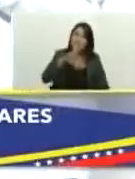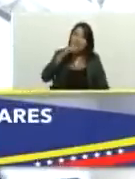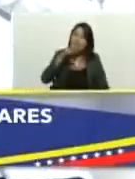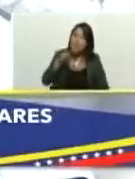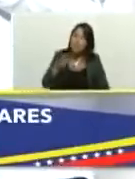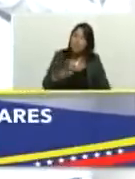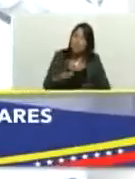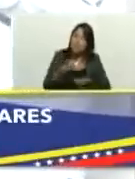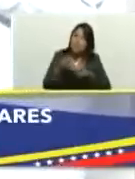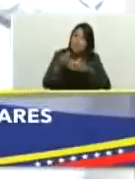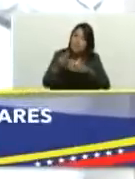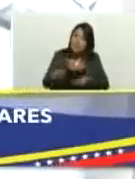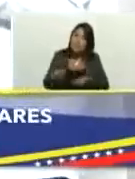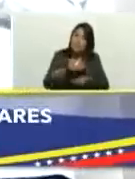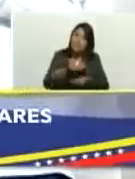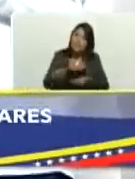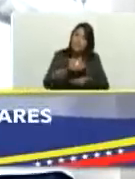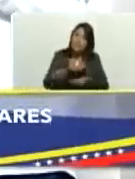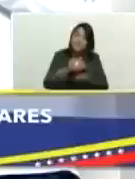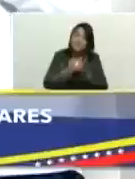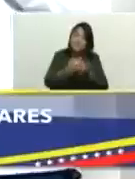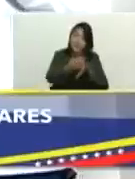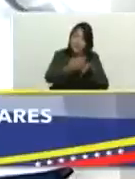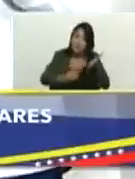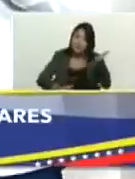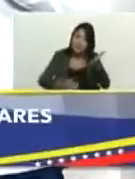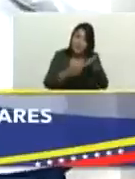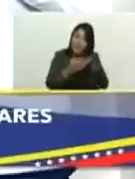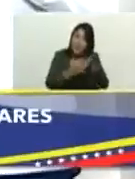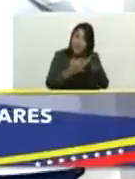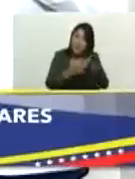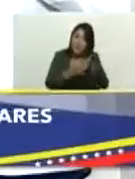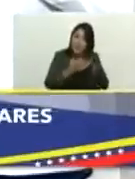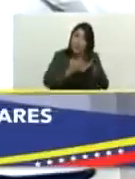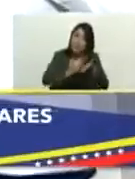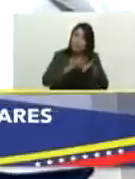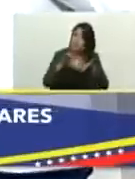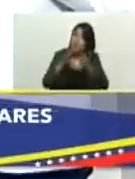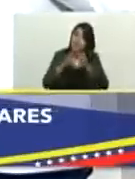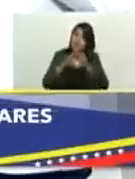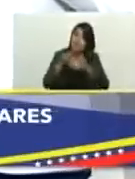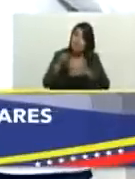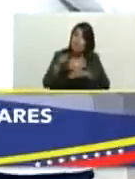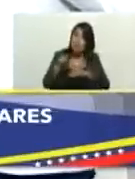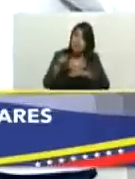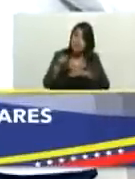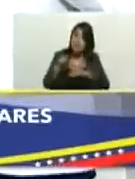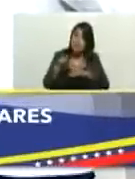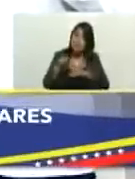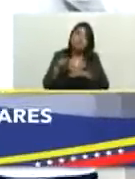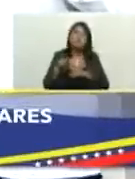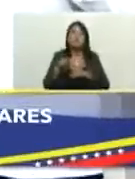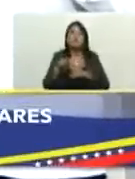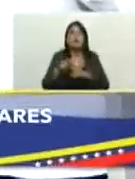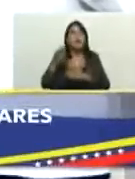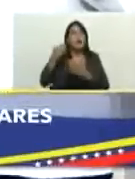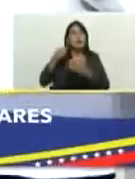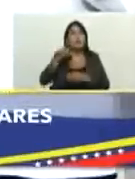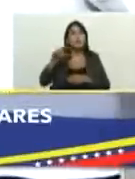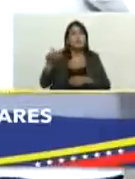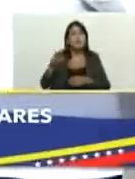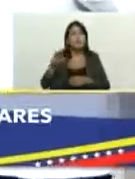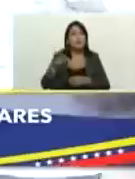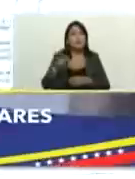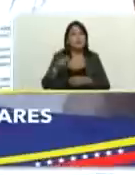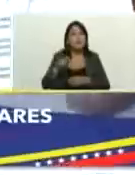te hace entrega de tu propiedad. Los que gobernaban este país antes